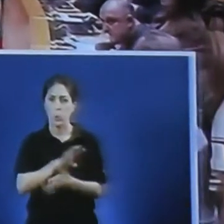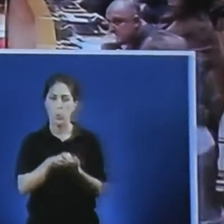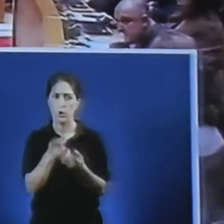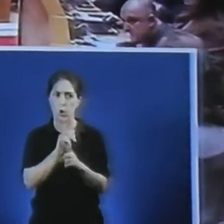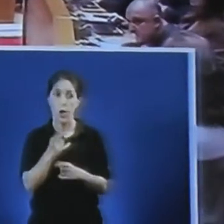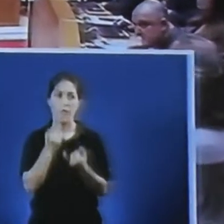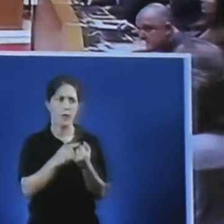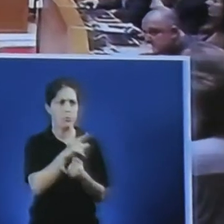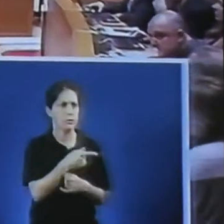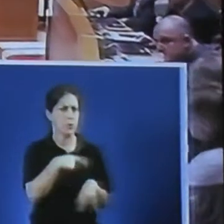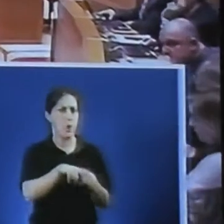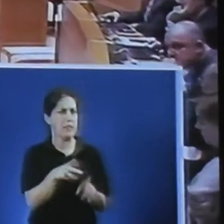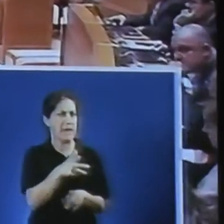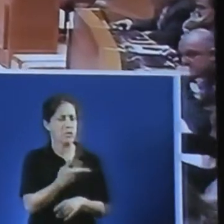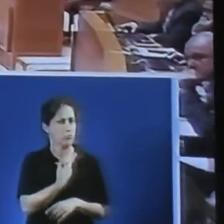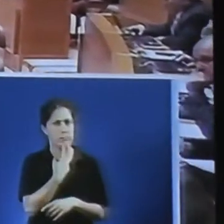decídete garcía